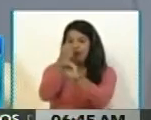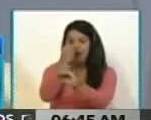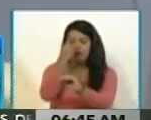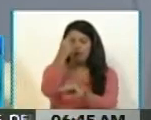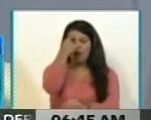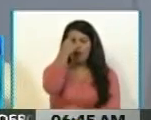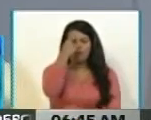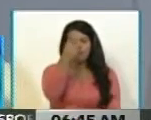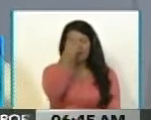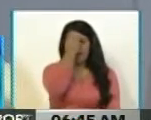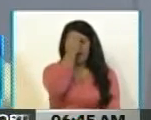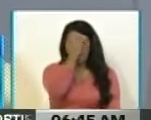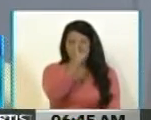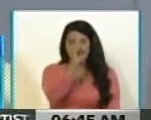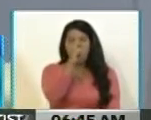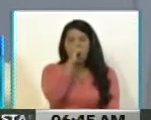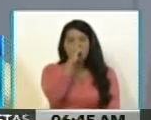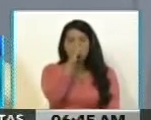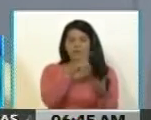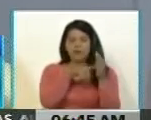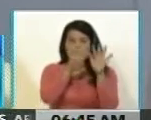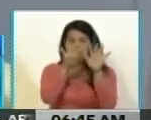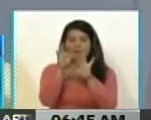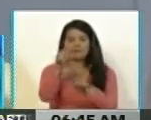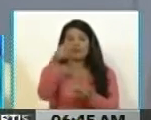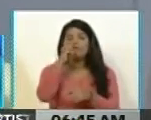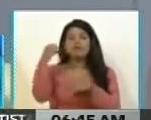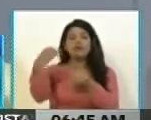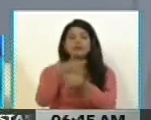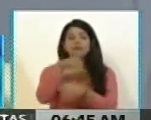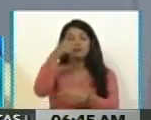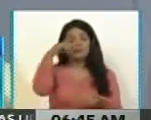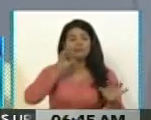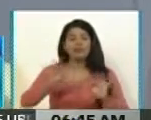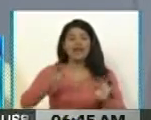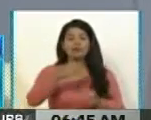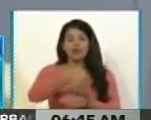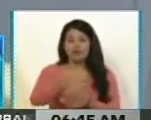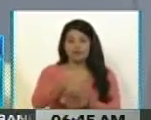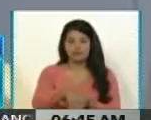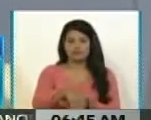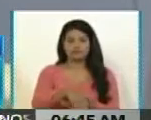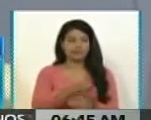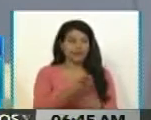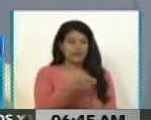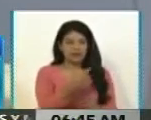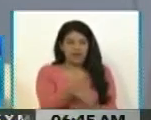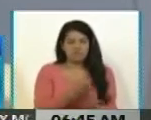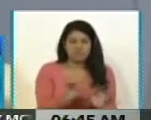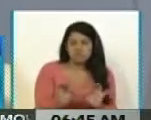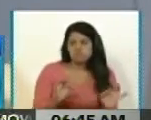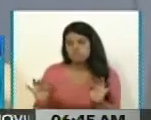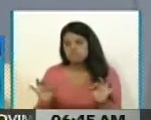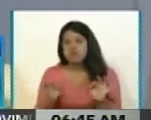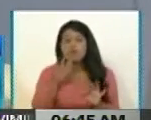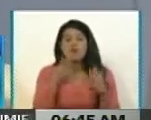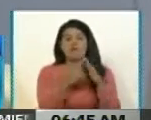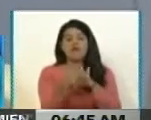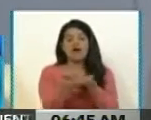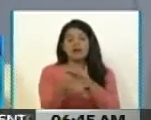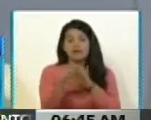mucho justamente en los 90 la influencia del teatro de calle, por ejemplo, de hacer teatro de calle en los barrios de